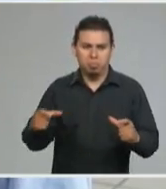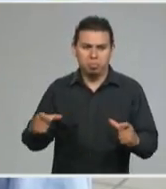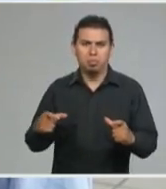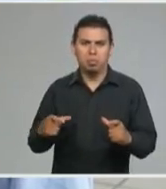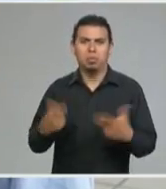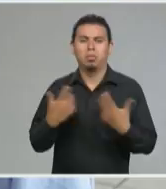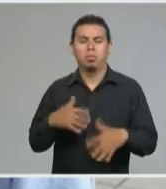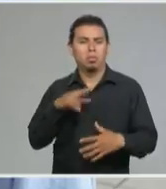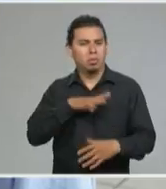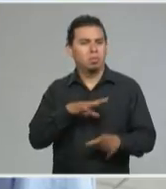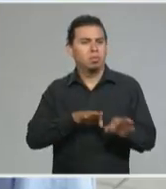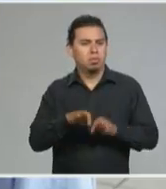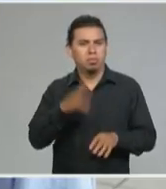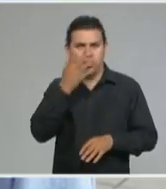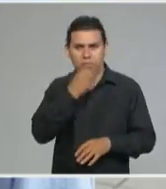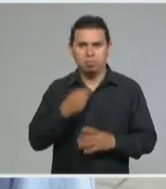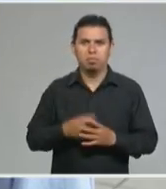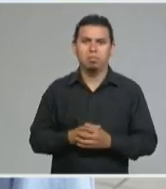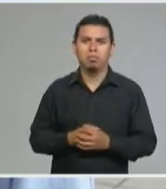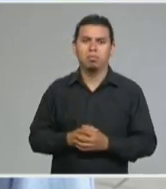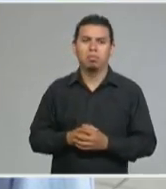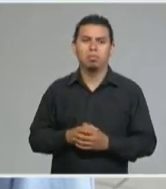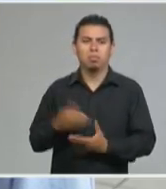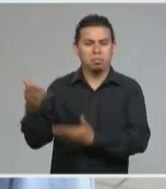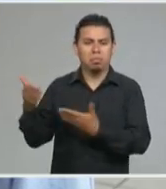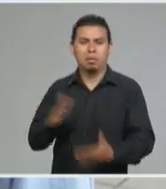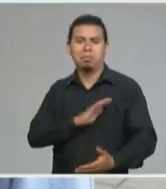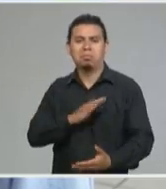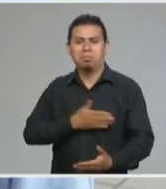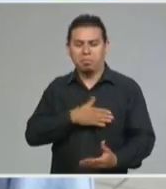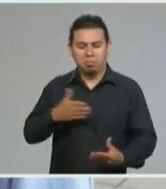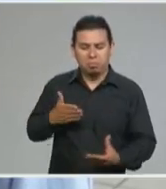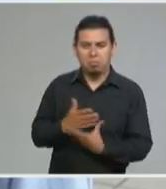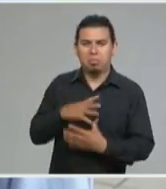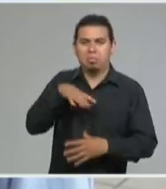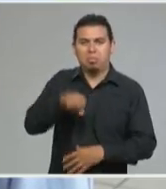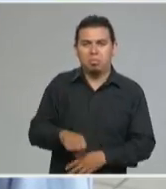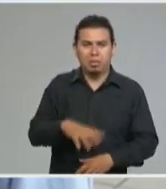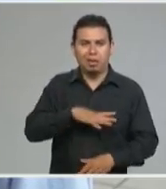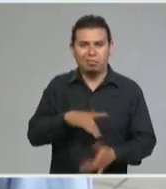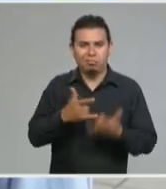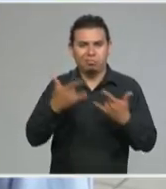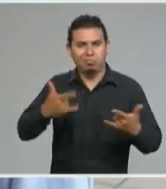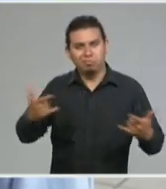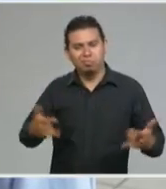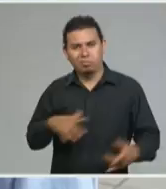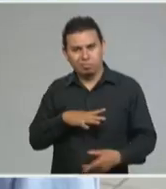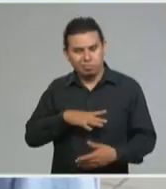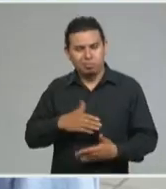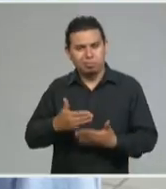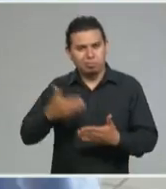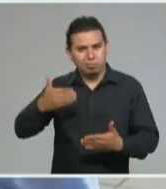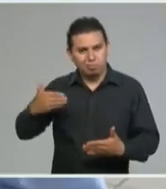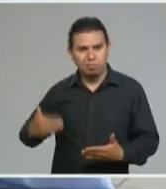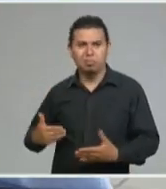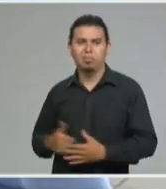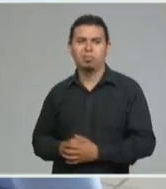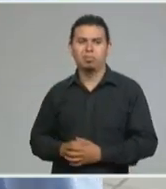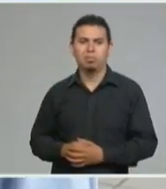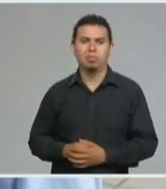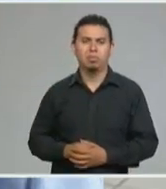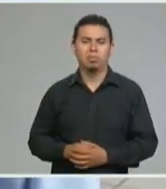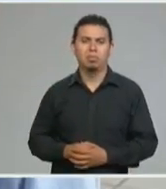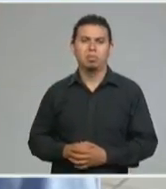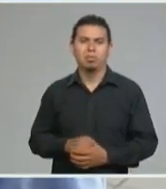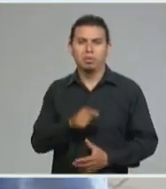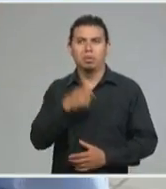muro, donde habla de la llegada de los españoles con la conquista, con Pedro de Alvarado, quien viene a pisar esas tierras, pues con la ambición de